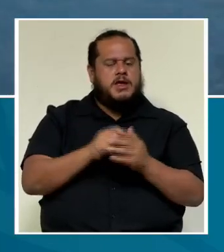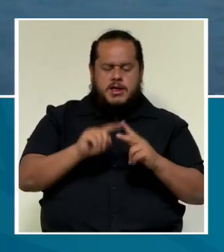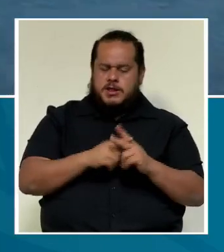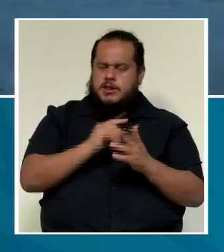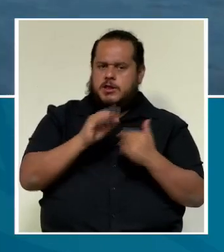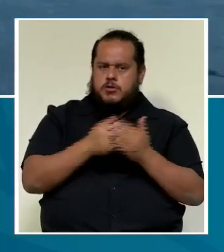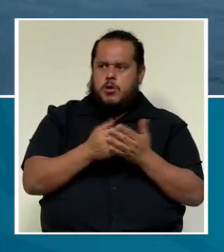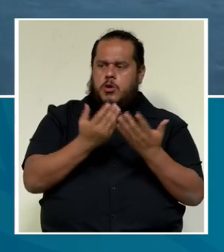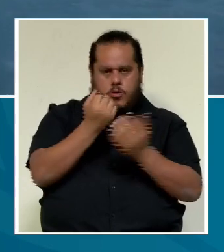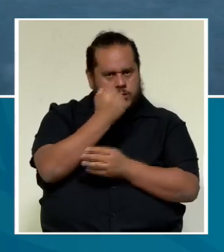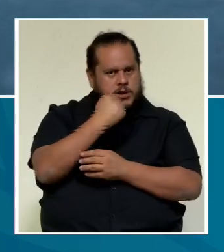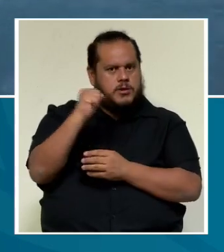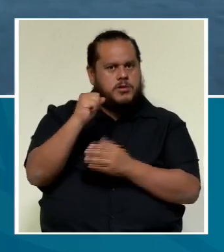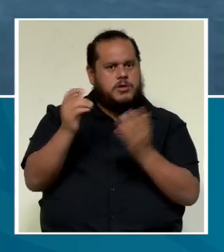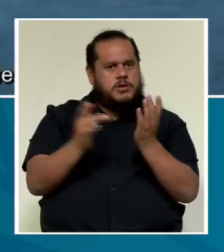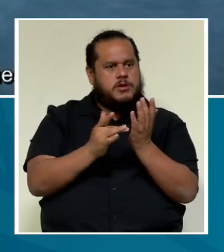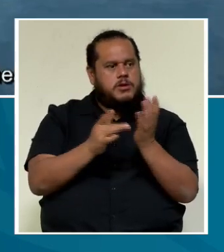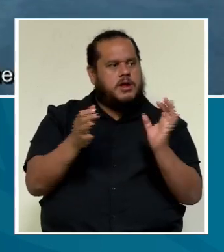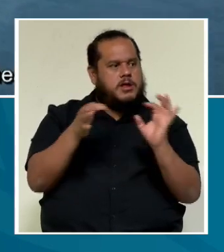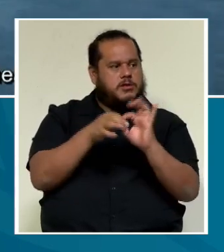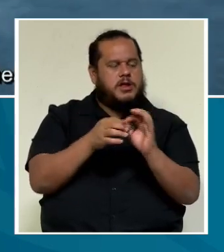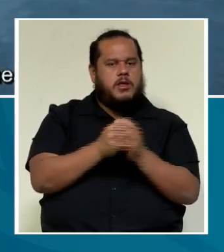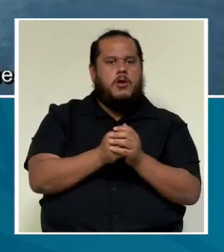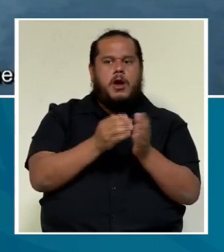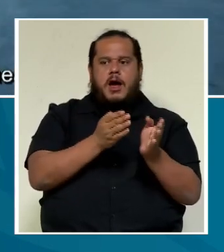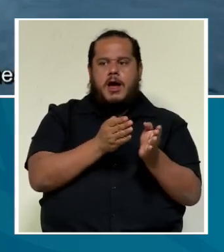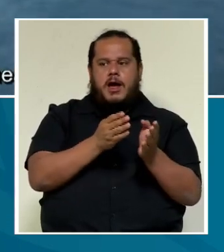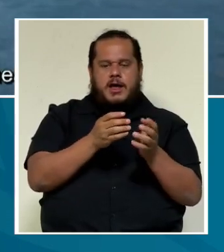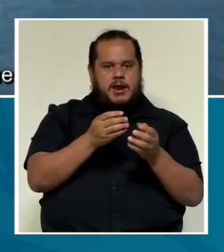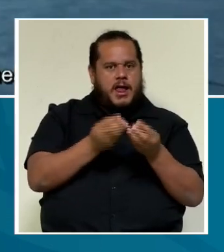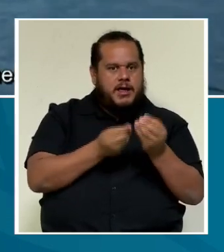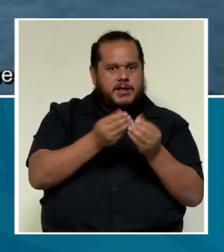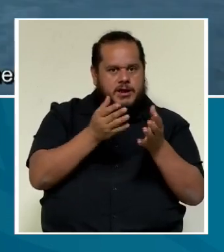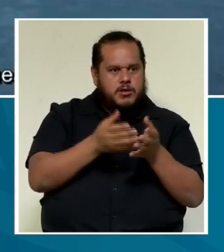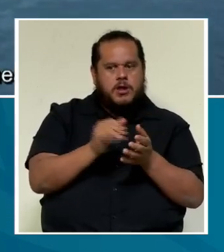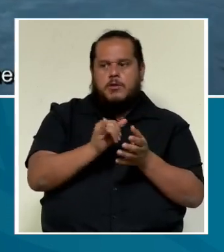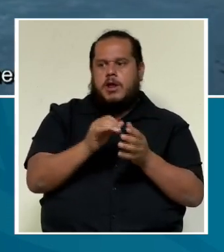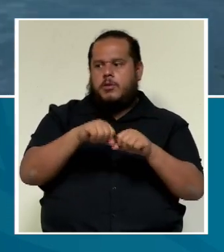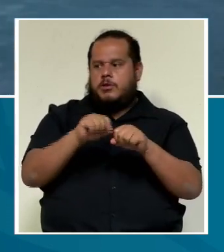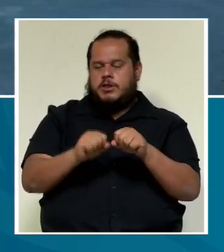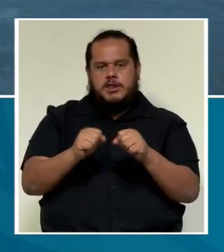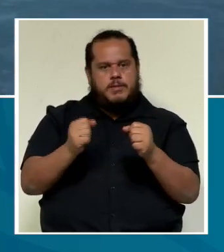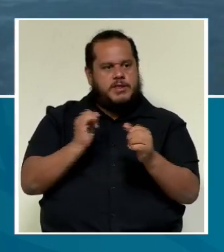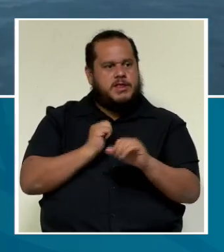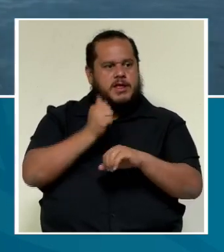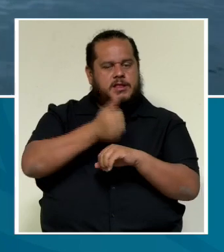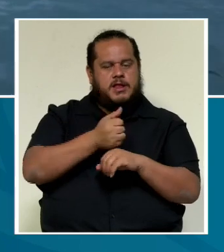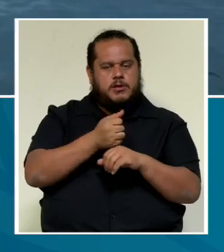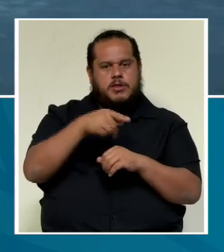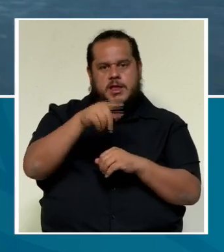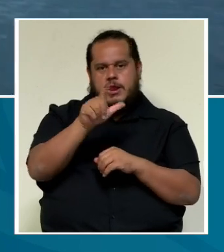revolución tecnológica asociada tanto a la planta de generación como tal, como a los sistemas de instalación de las